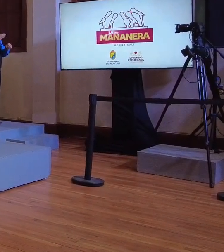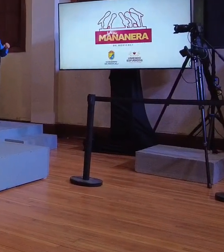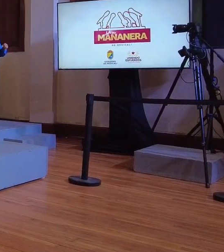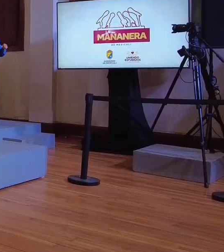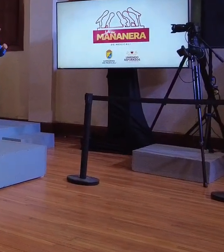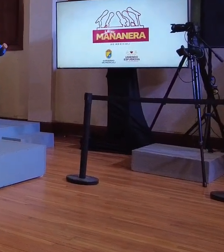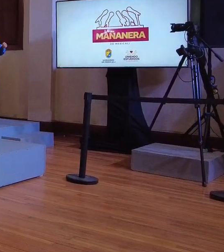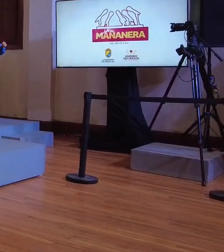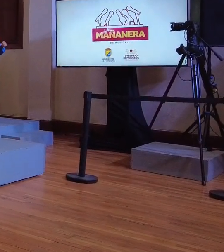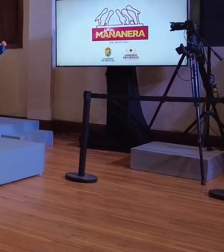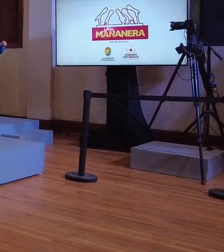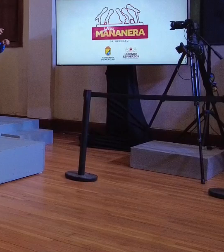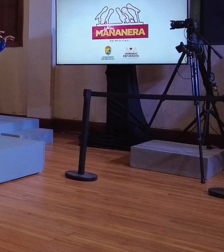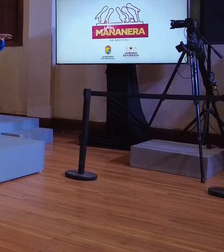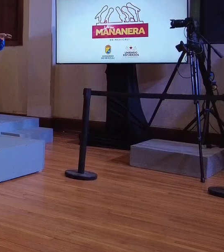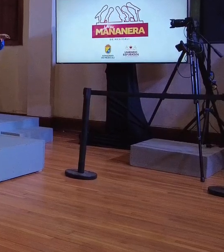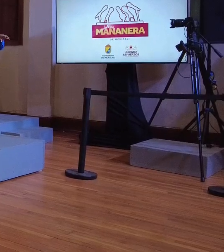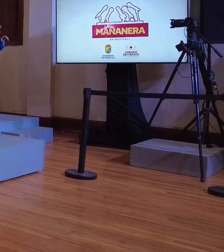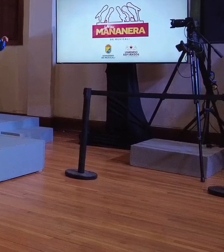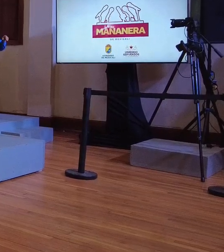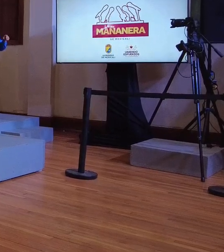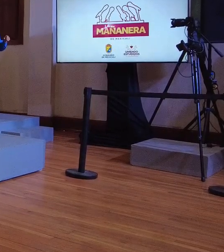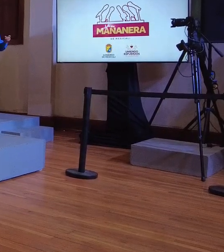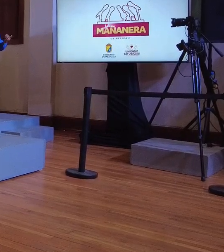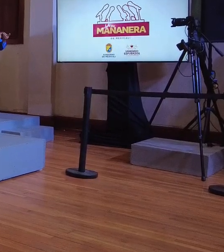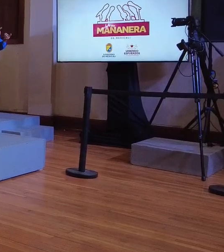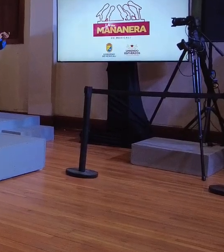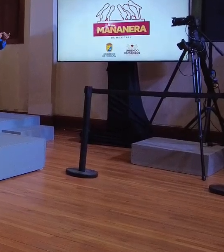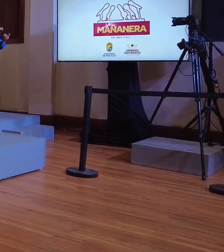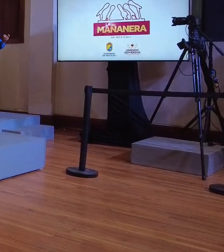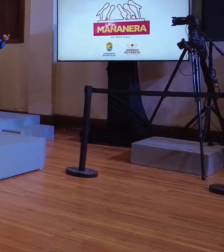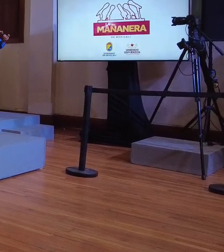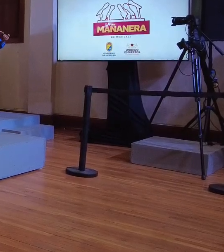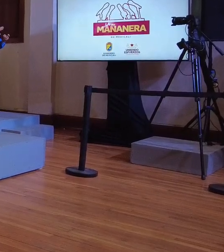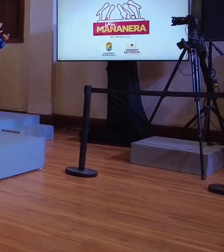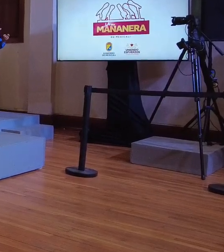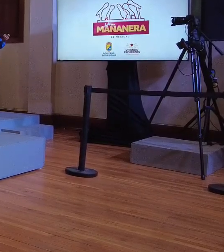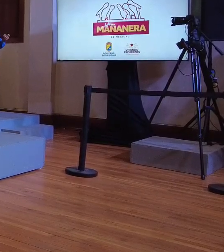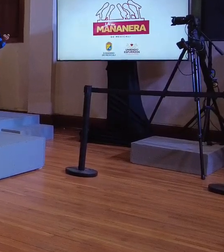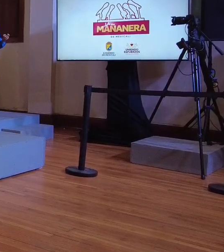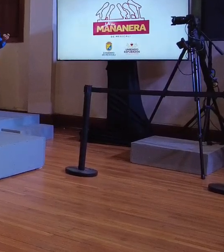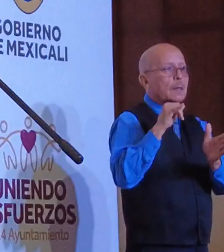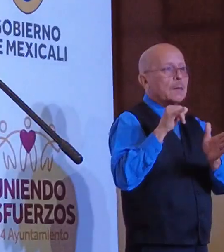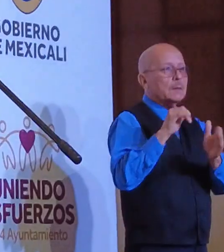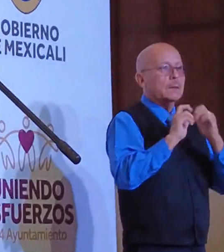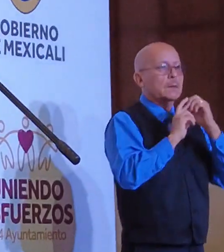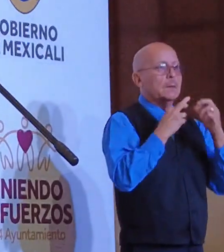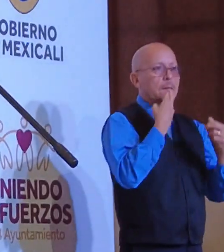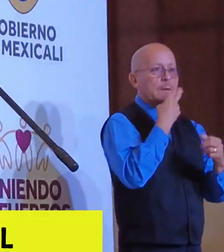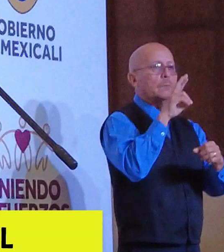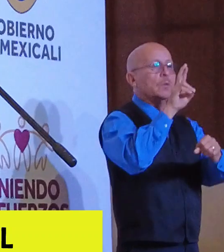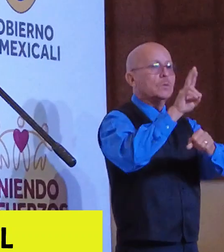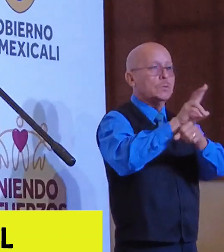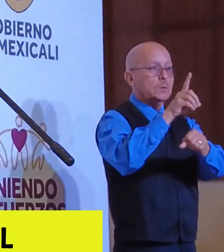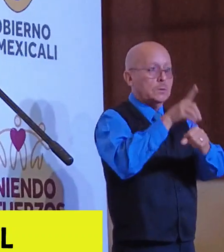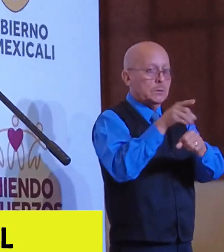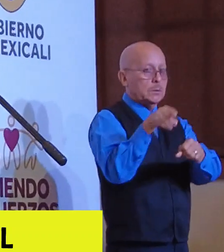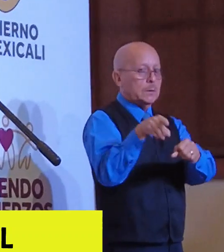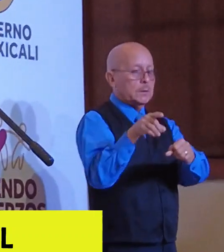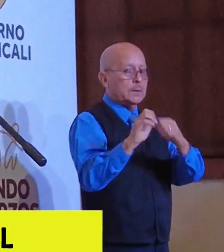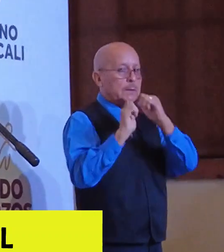el procedimiento en relación al accidente donde lamentablemente perdió la maestra la vida.